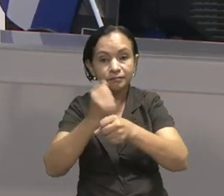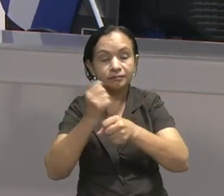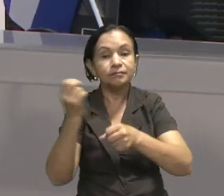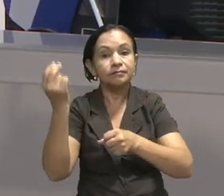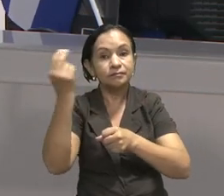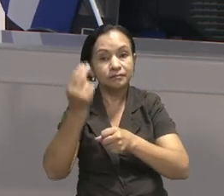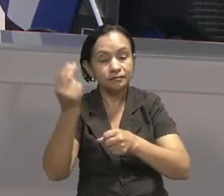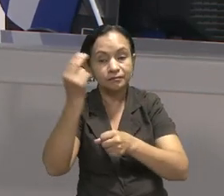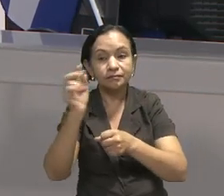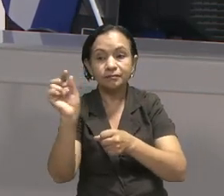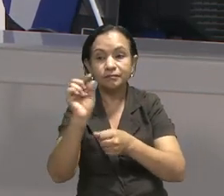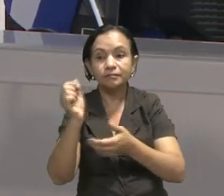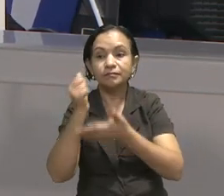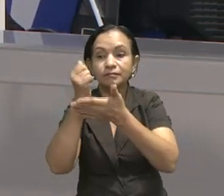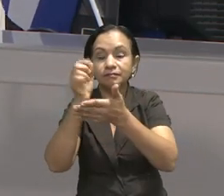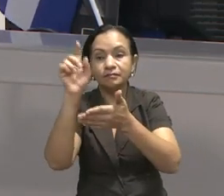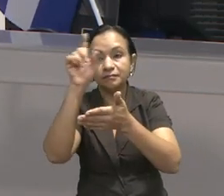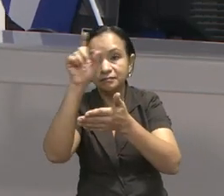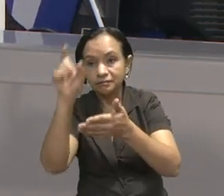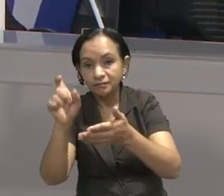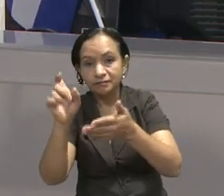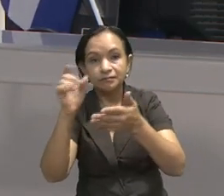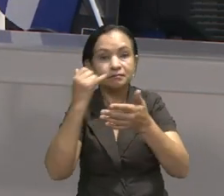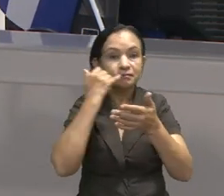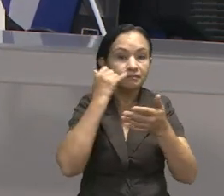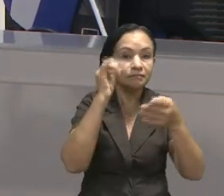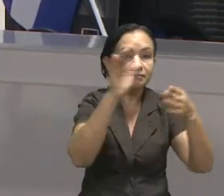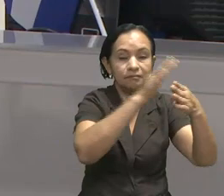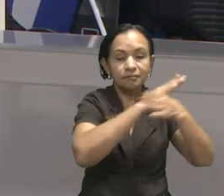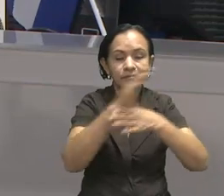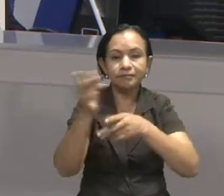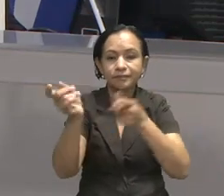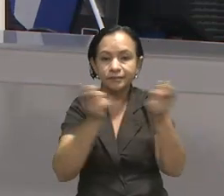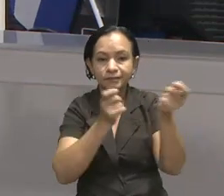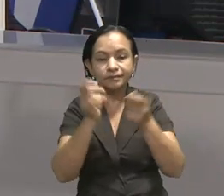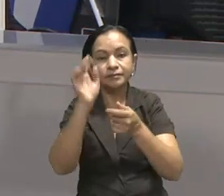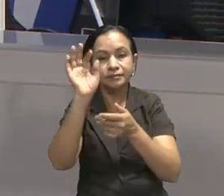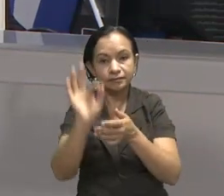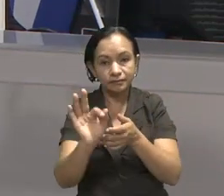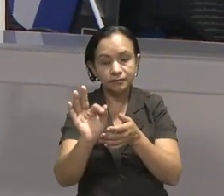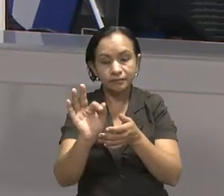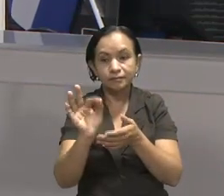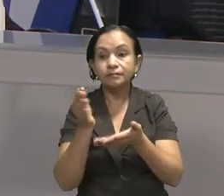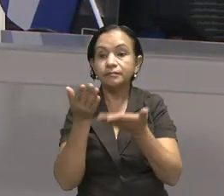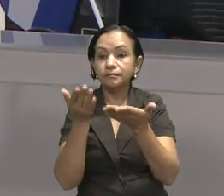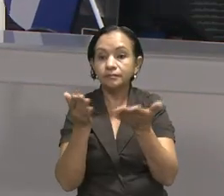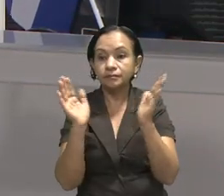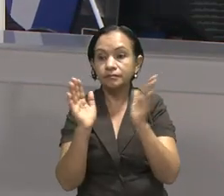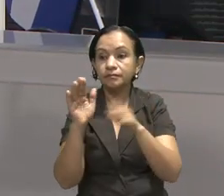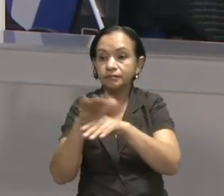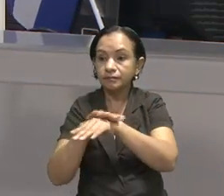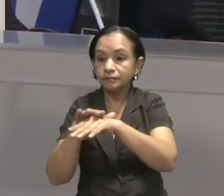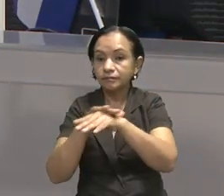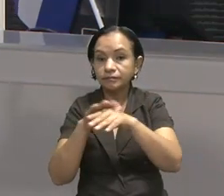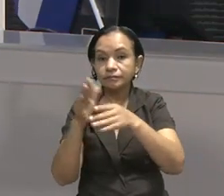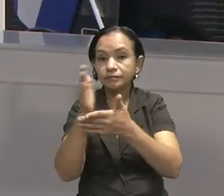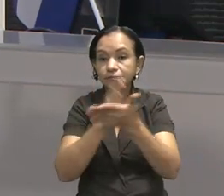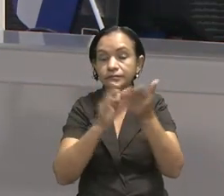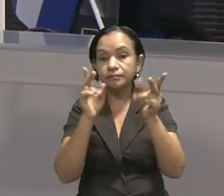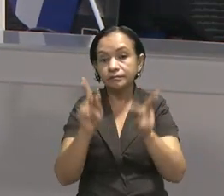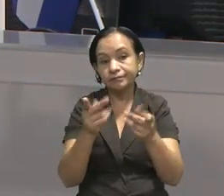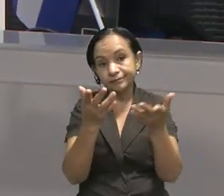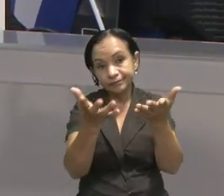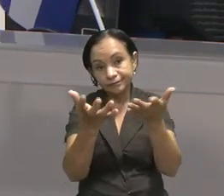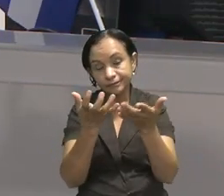aplicables a la prestación de los servicios bajo su regulación. F, otorgar los títulos habilitantes a los